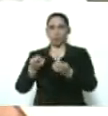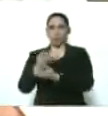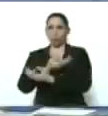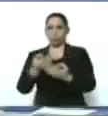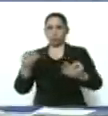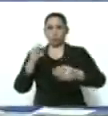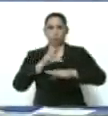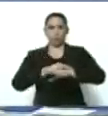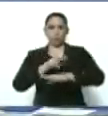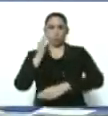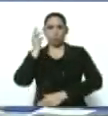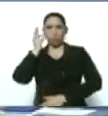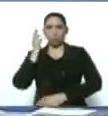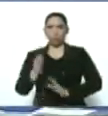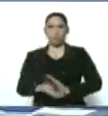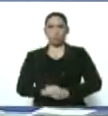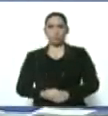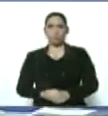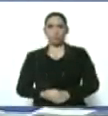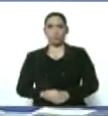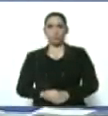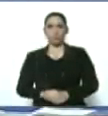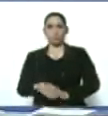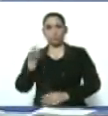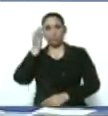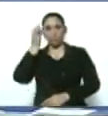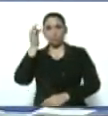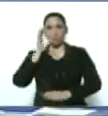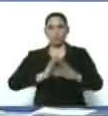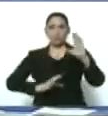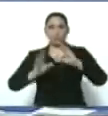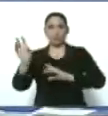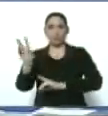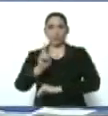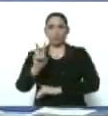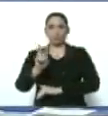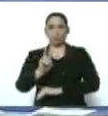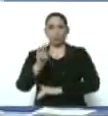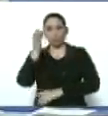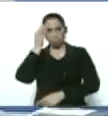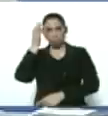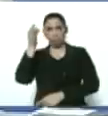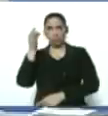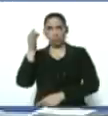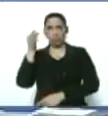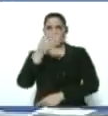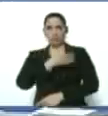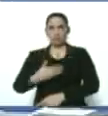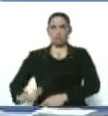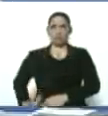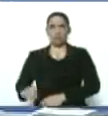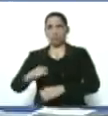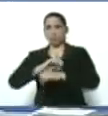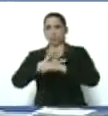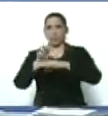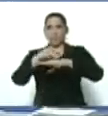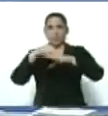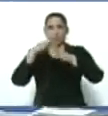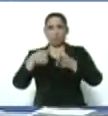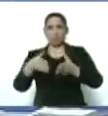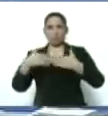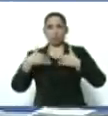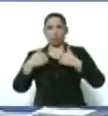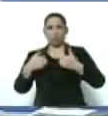Doctora Gabriela Jiménez, Consejo Científico de Venezuela, el Consejo Presidencial de la COVID, el Ministerio de Salud,